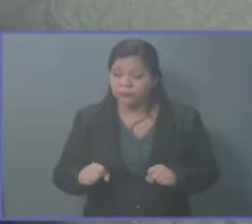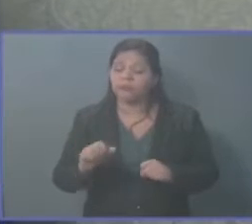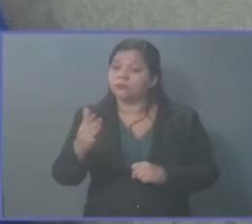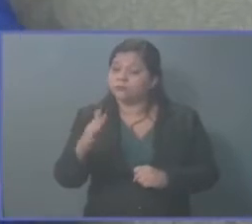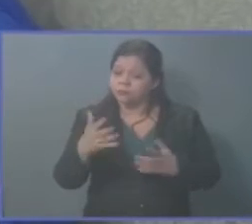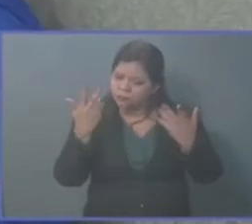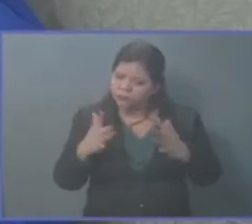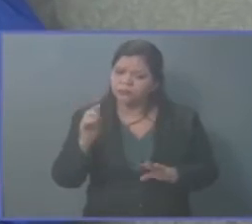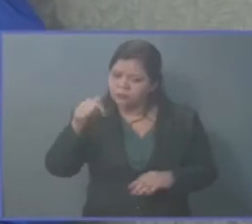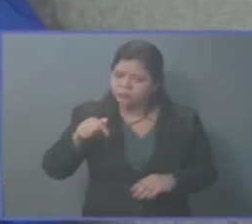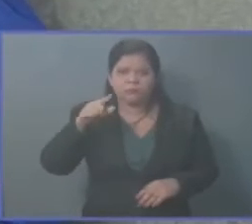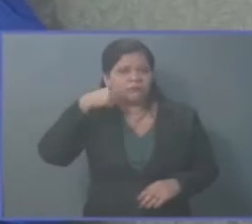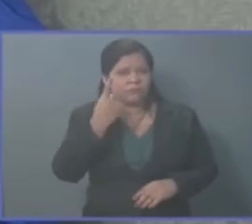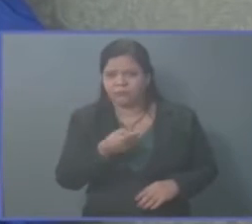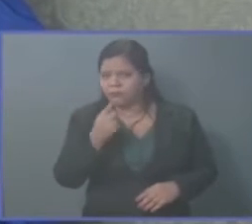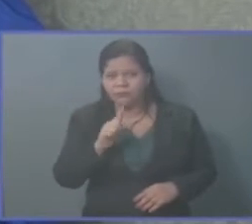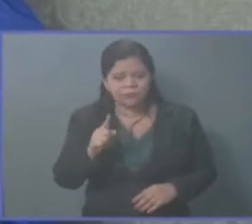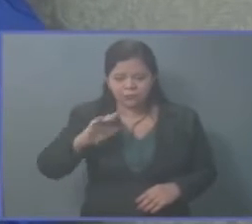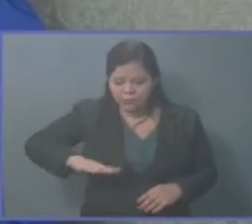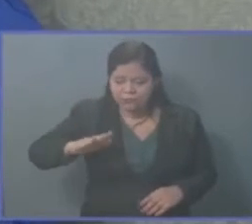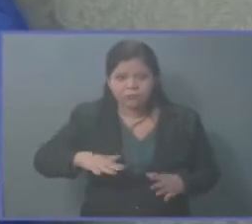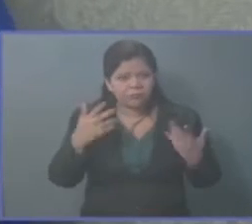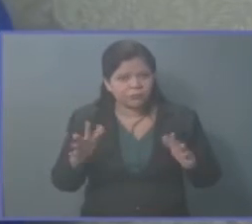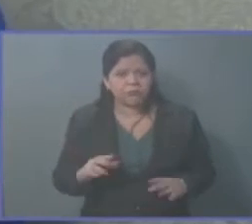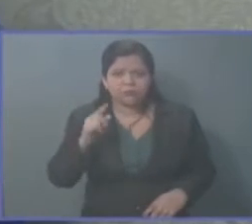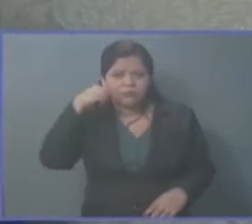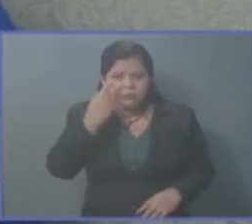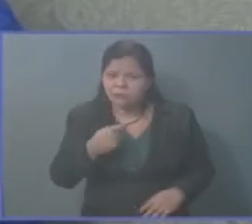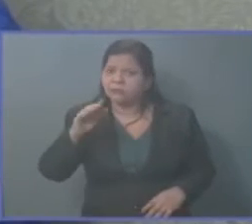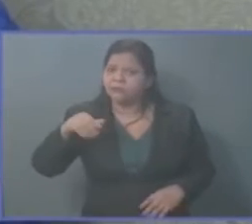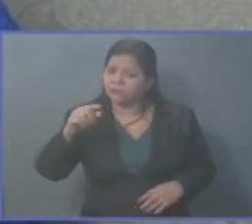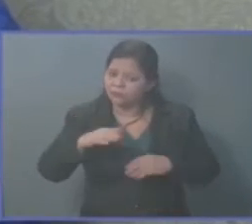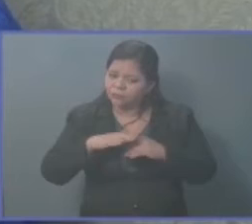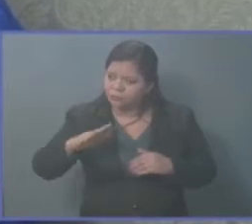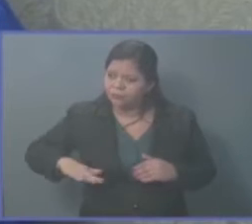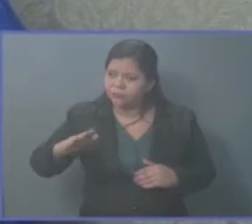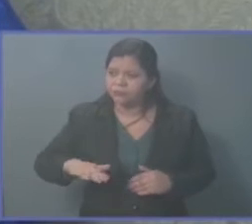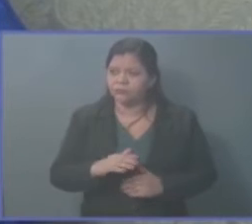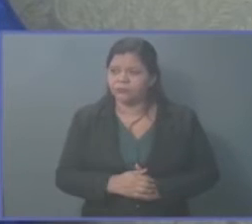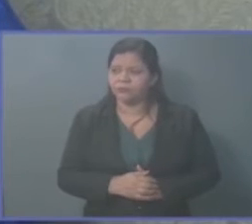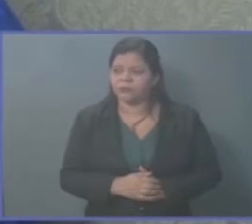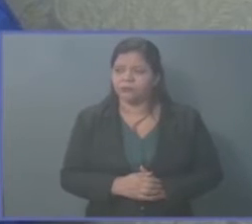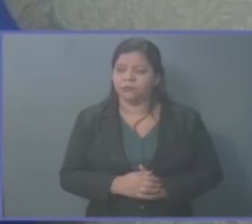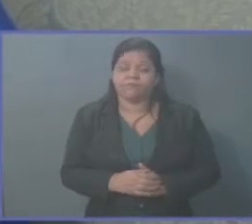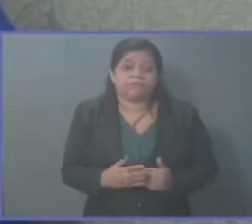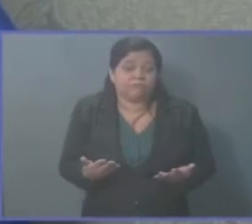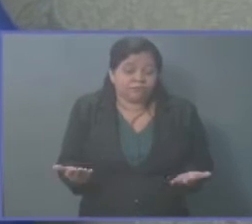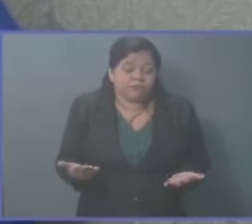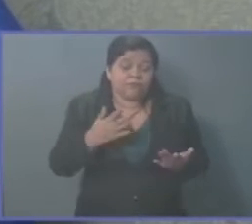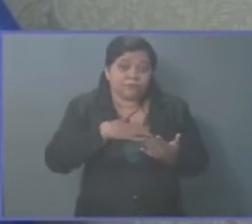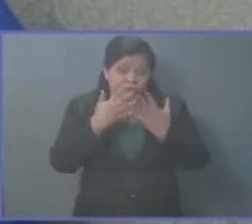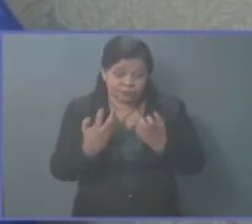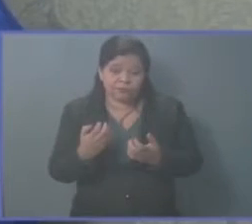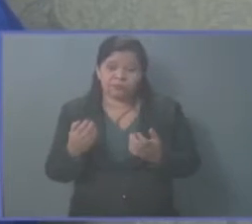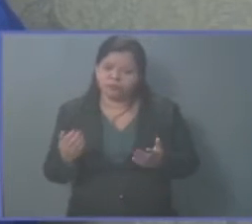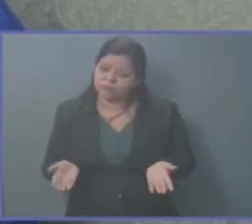ya, mañana va a ser demasiado tarde. Mañana va a ser demasiado tarde. Entonces yo los invitaría